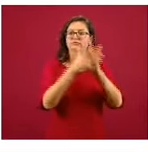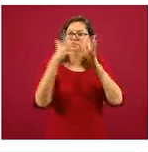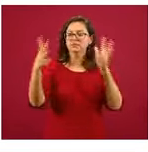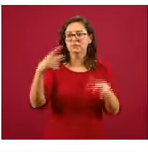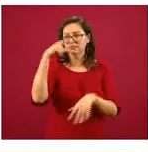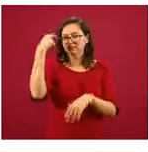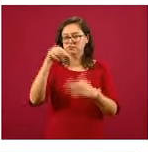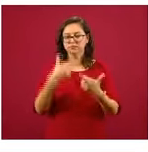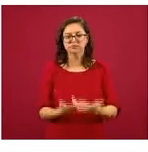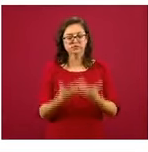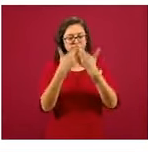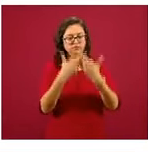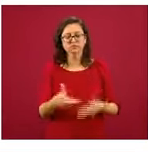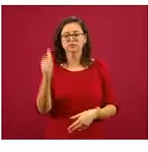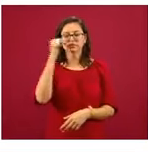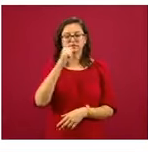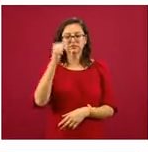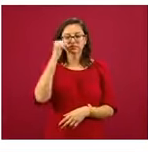este tipo de camas.